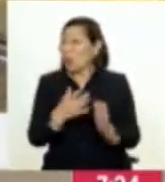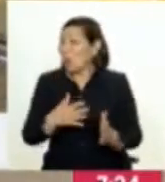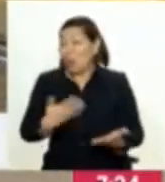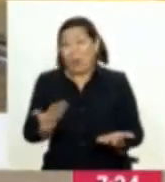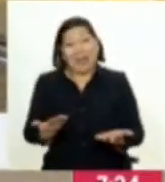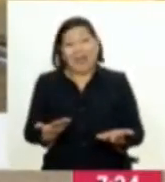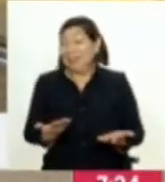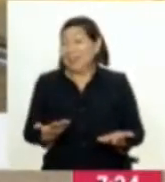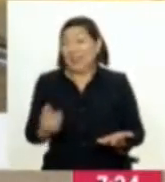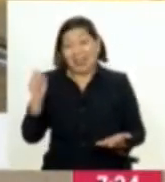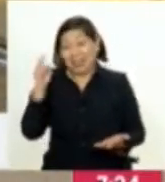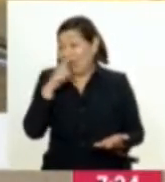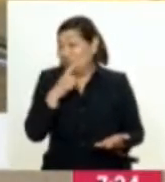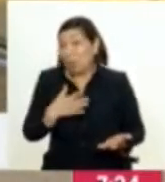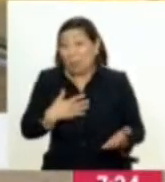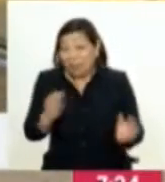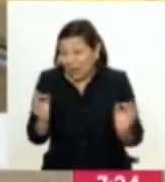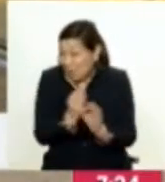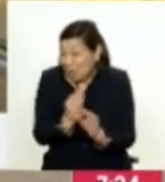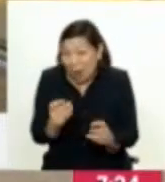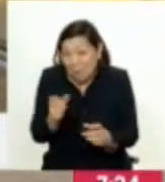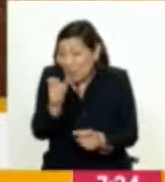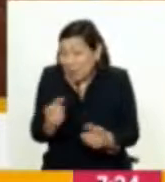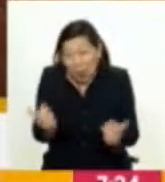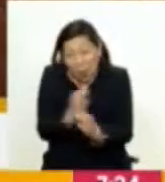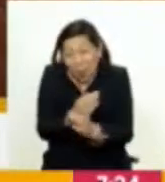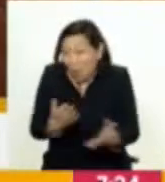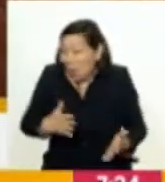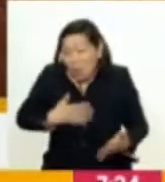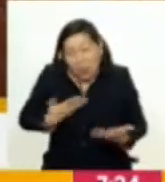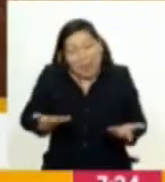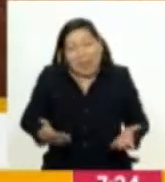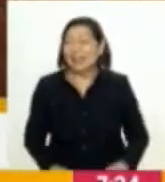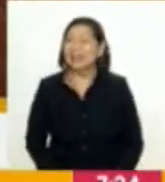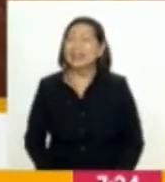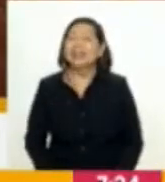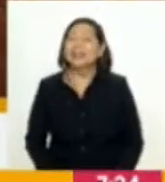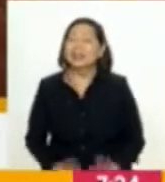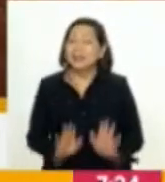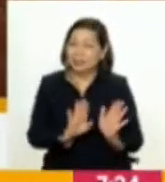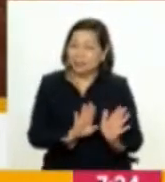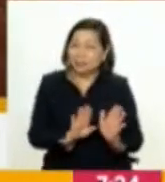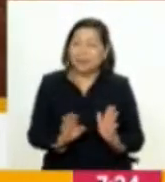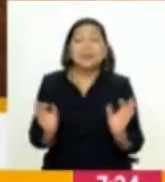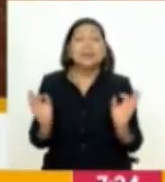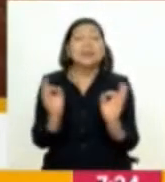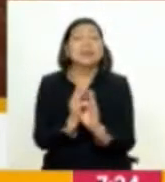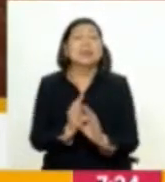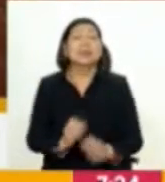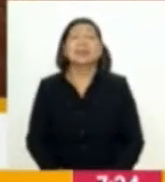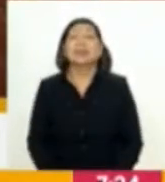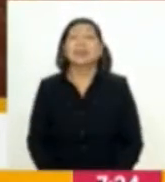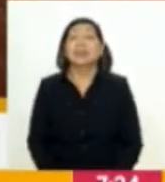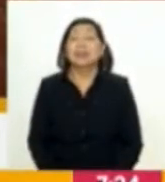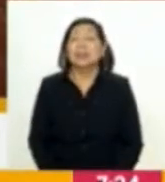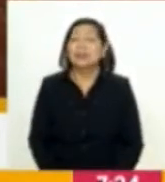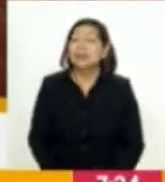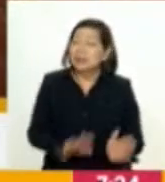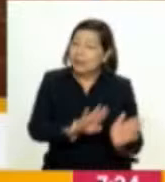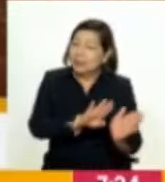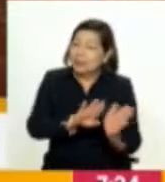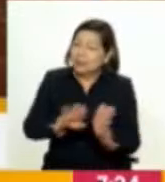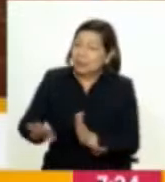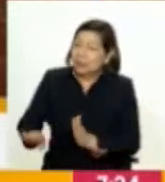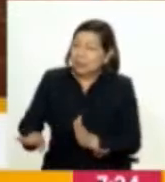en el metaverso, ¿no? Exacto. Pero, pero sacando ese tema de los cambios, ¿había